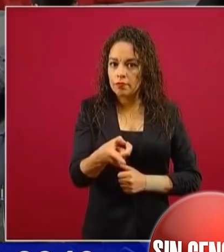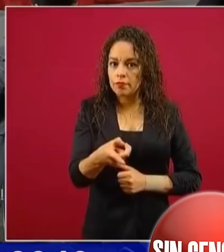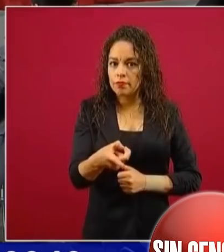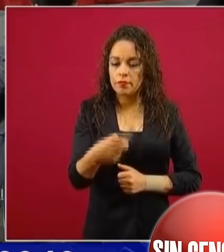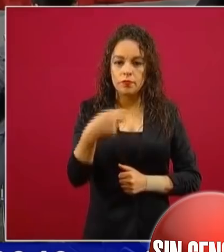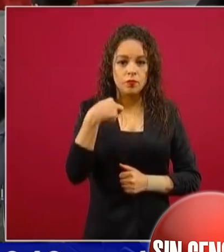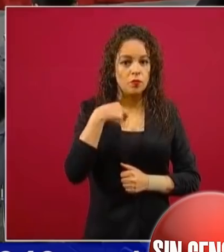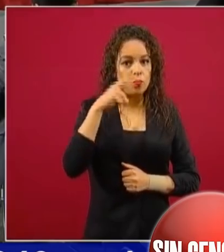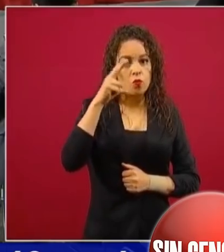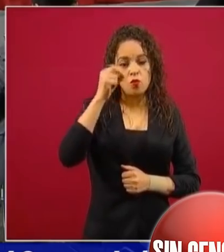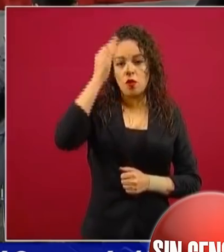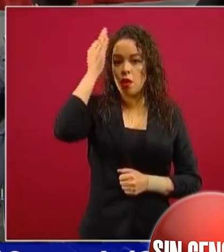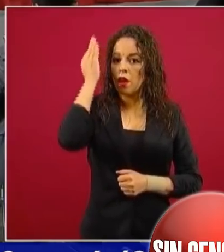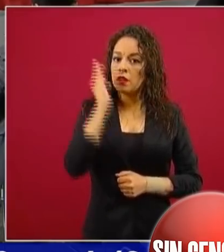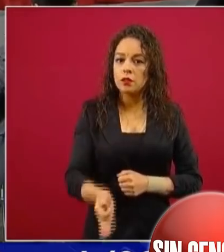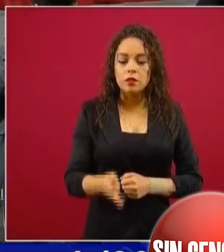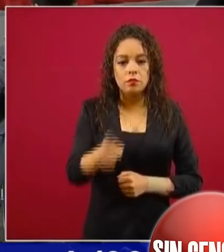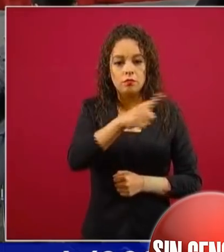corrupción,